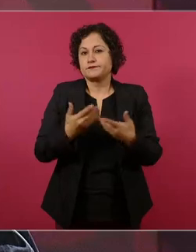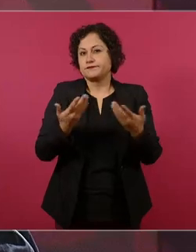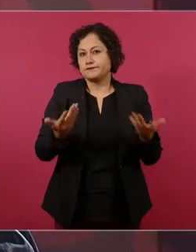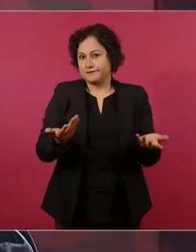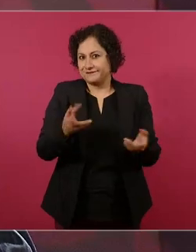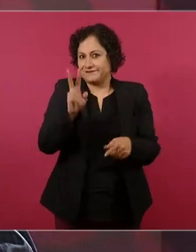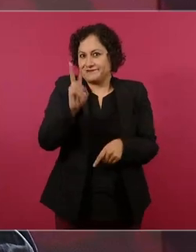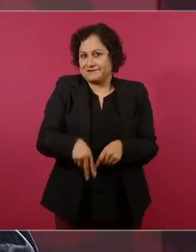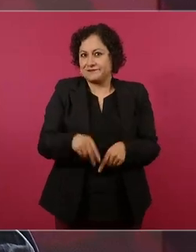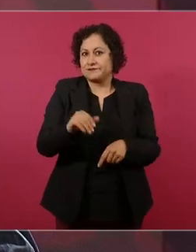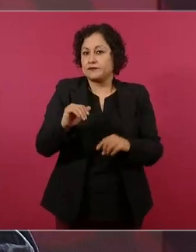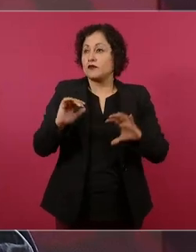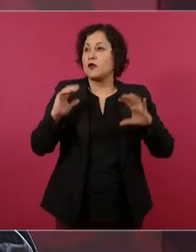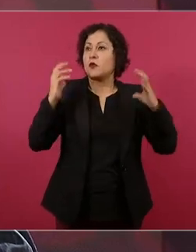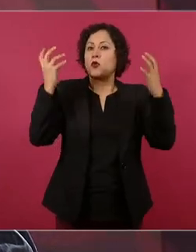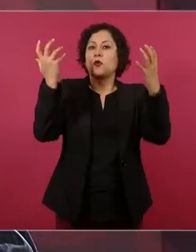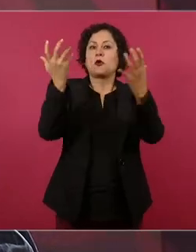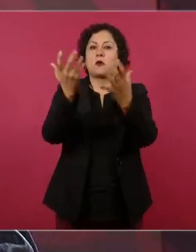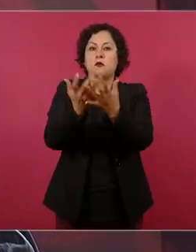avanzada